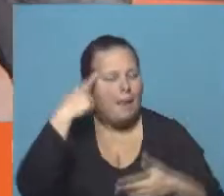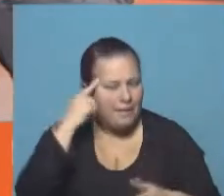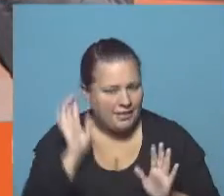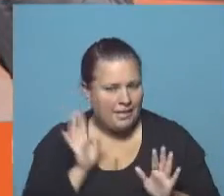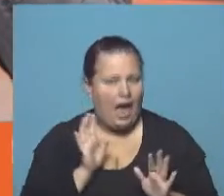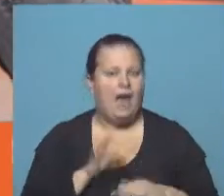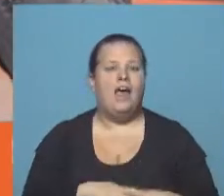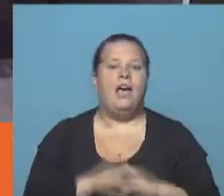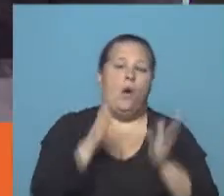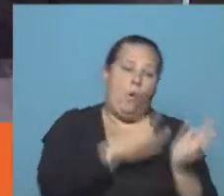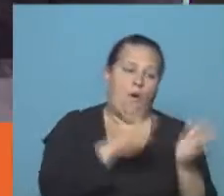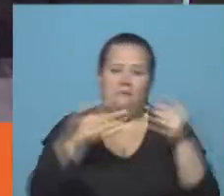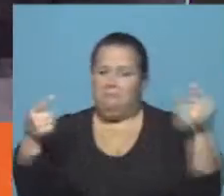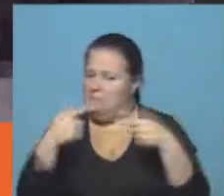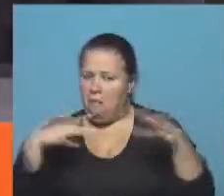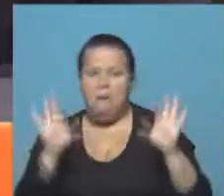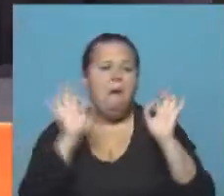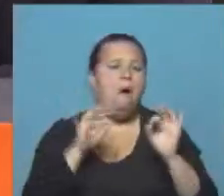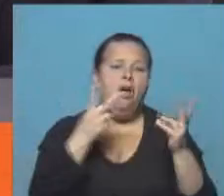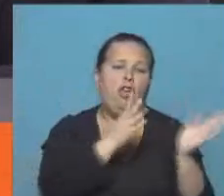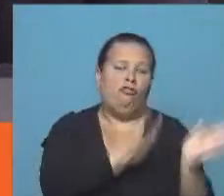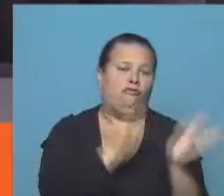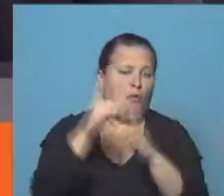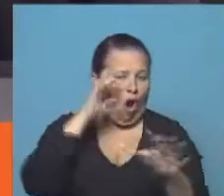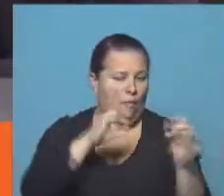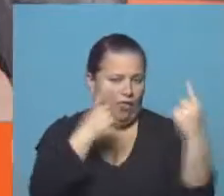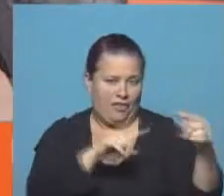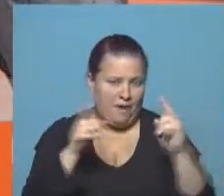pensar de un lado, del otro, o simplemente dos aspectos